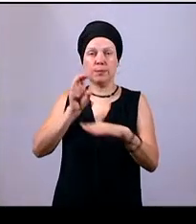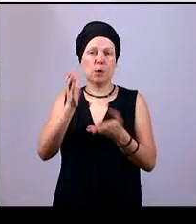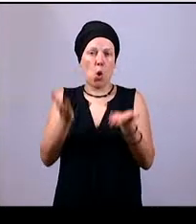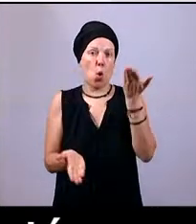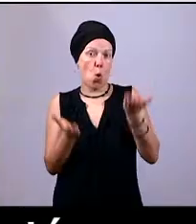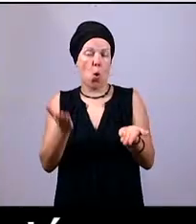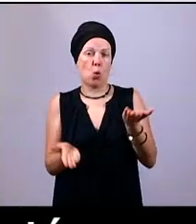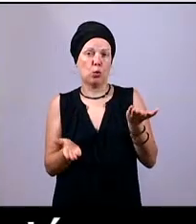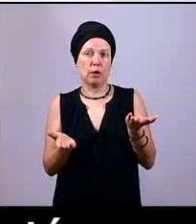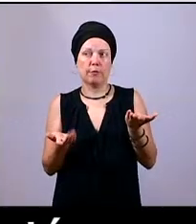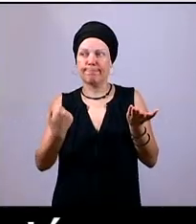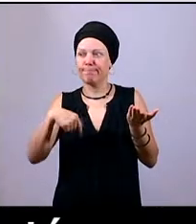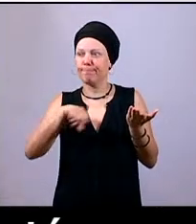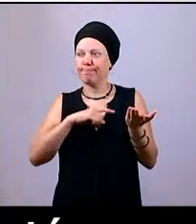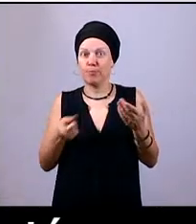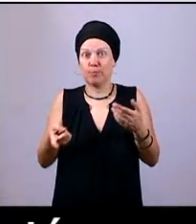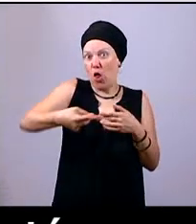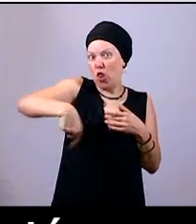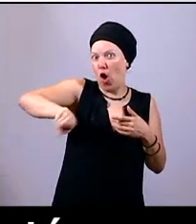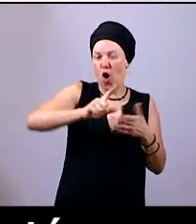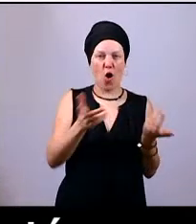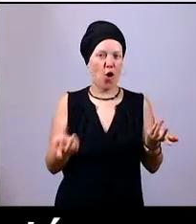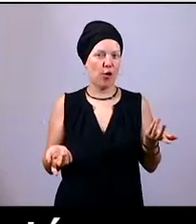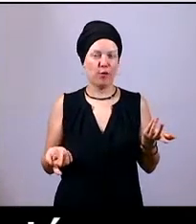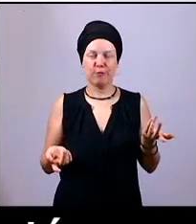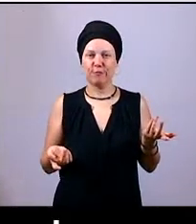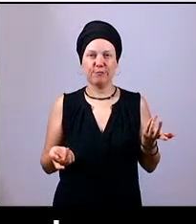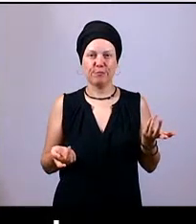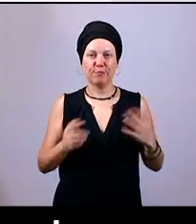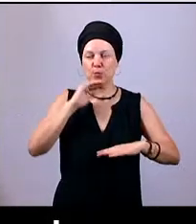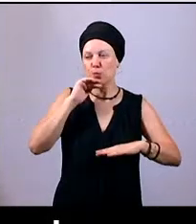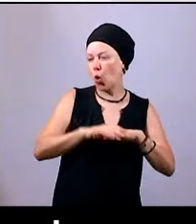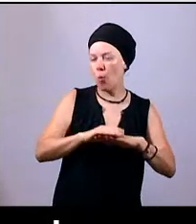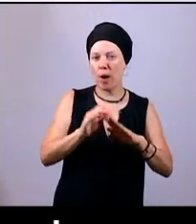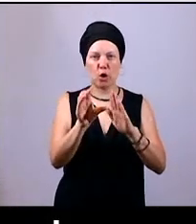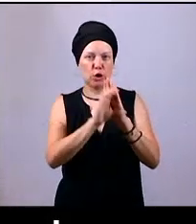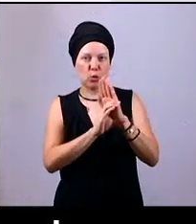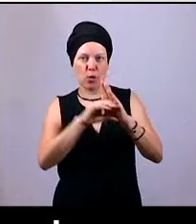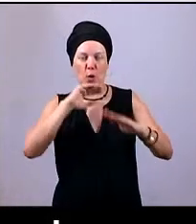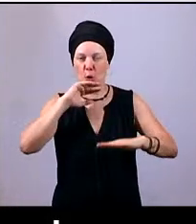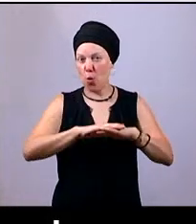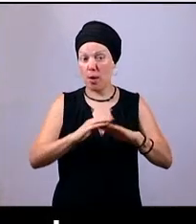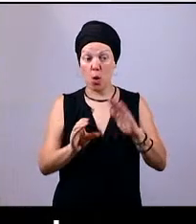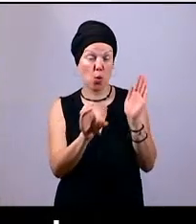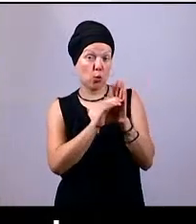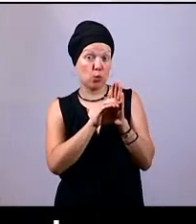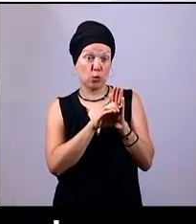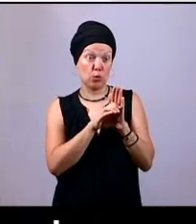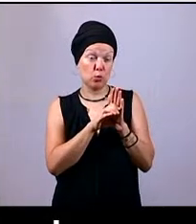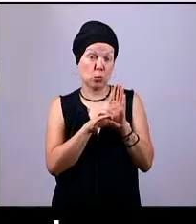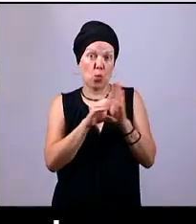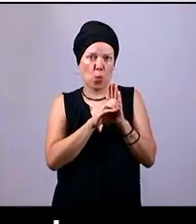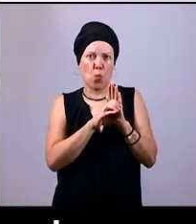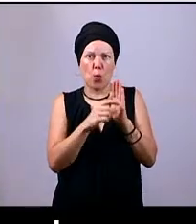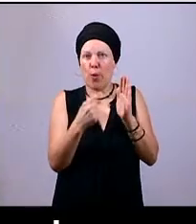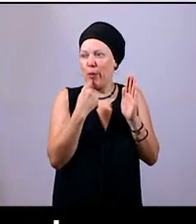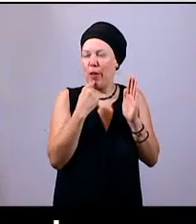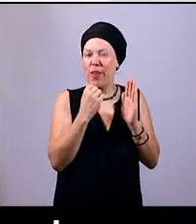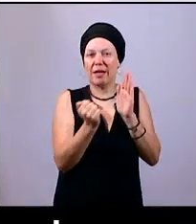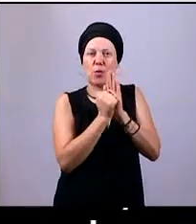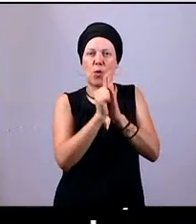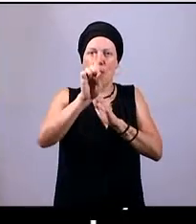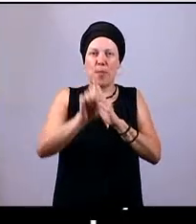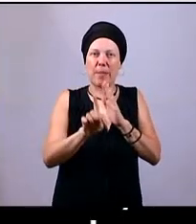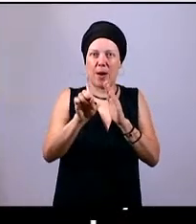las reglas que nos hemos dado entre todos, ¿no? Es la que cumpla con la Constitución. Y la Constitución proclama en su artículo primero